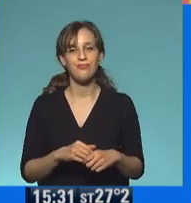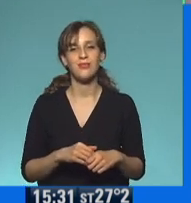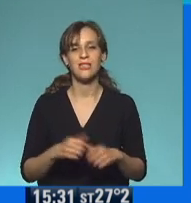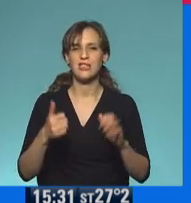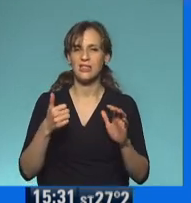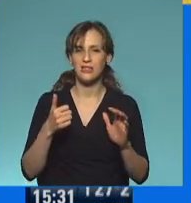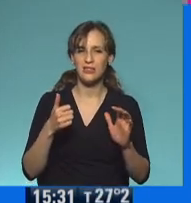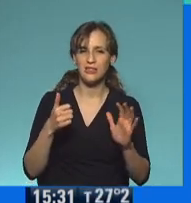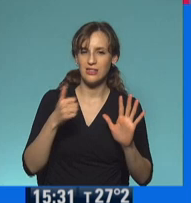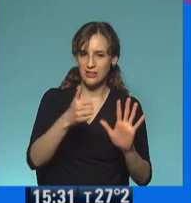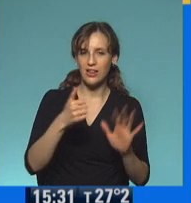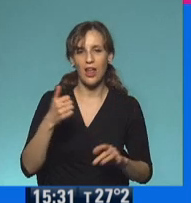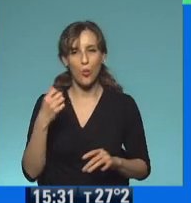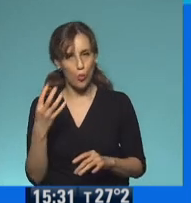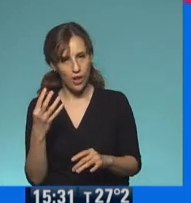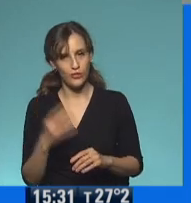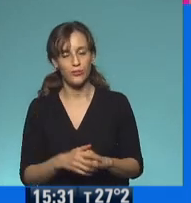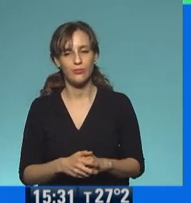67, dice. 64. 64.